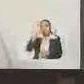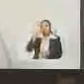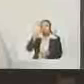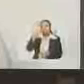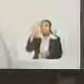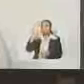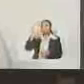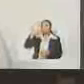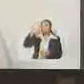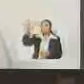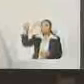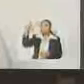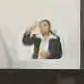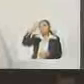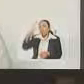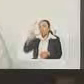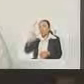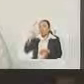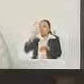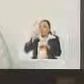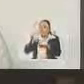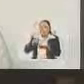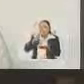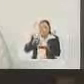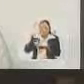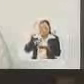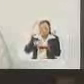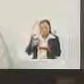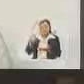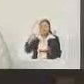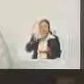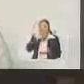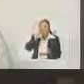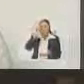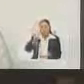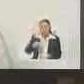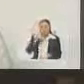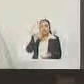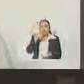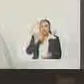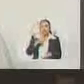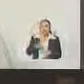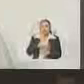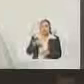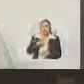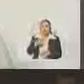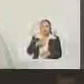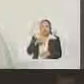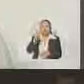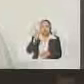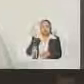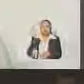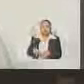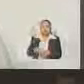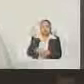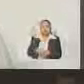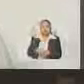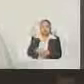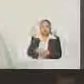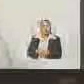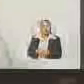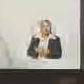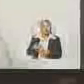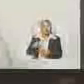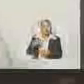un seguimiento y un tiempo de solución. Porque realmente, aunque nosotros nos podamos estar dando